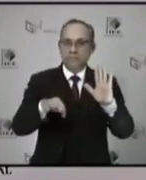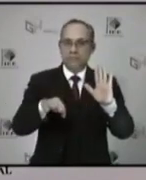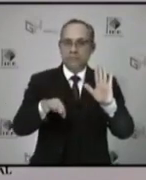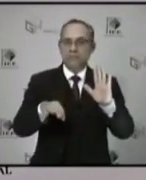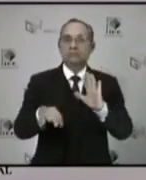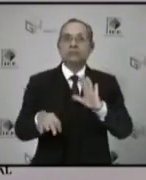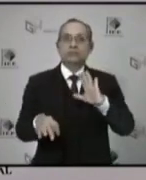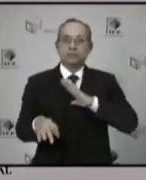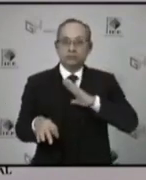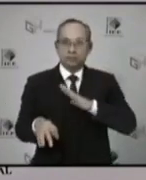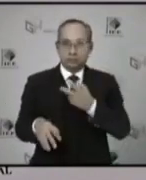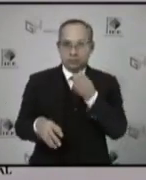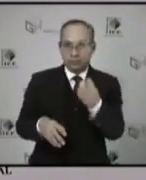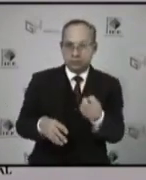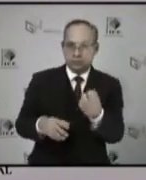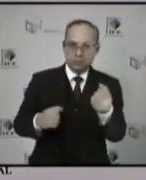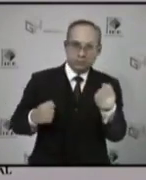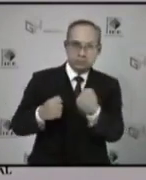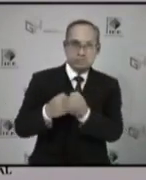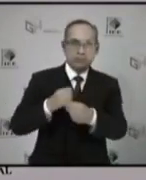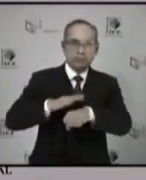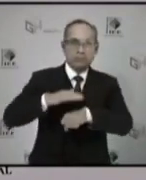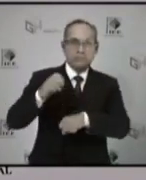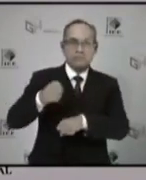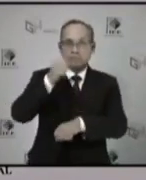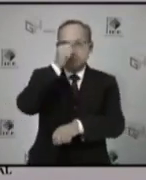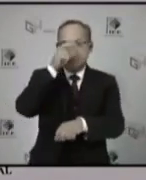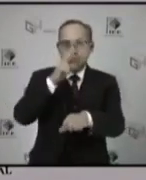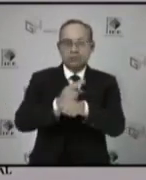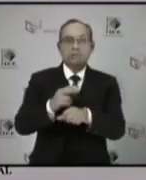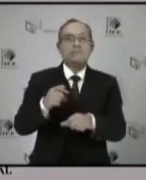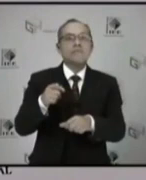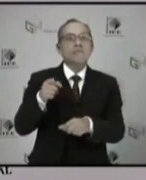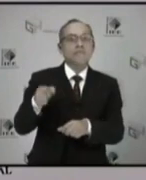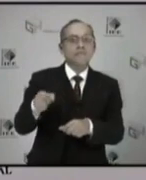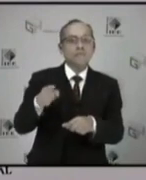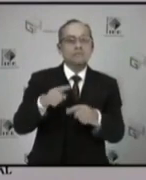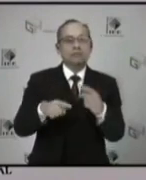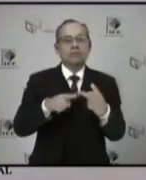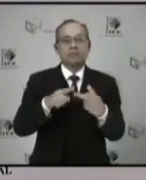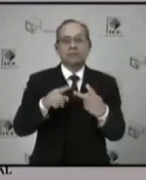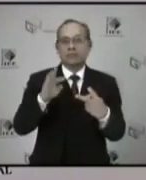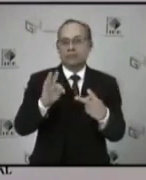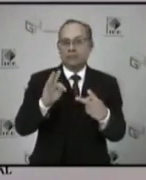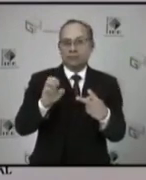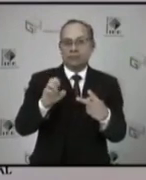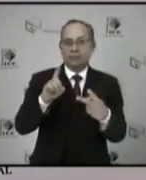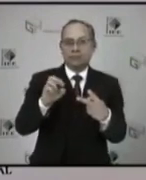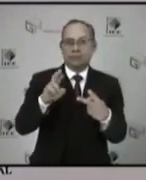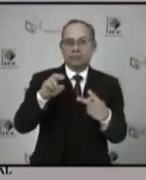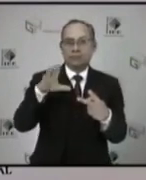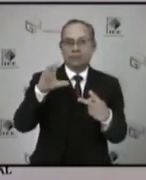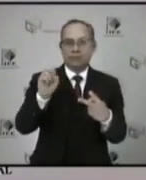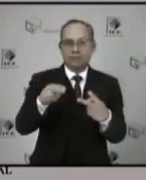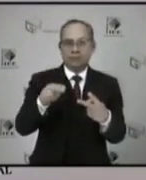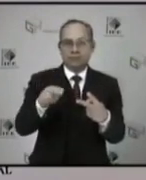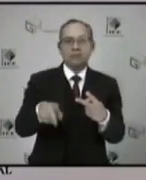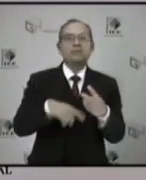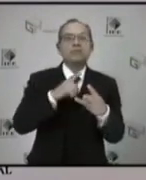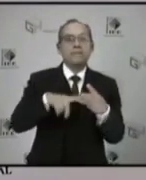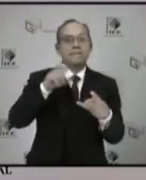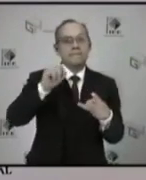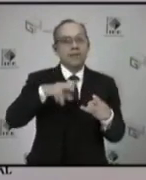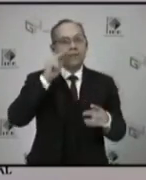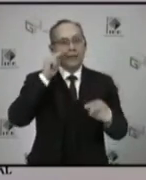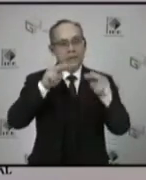Reforzaremos, por supuesto, los vínculos con la Secretaría de la Función Pública de la Federación para combatir hechos de corrupción y la vigilancia del